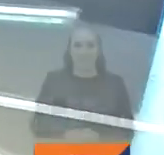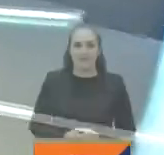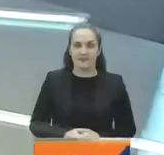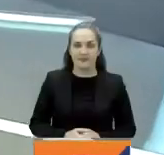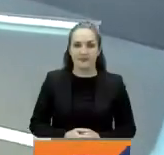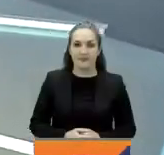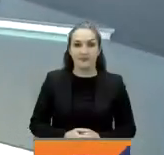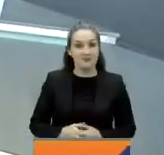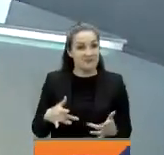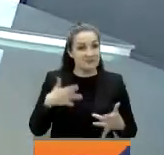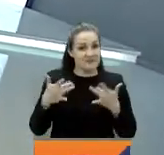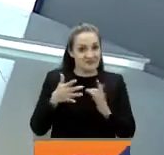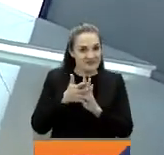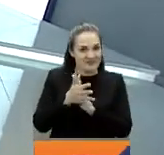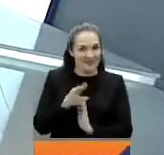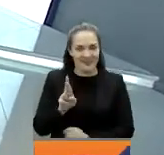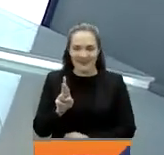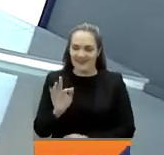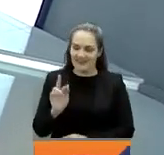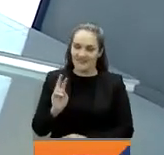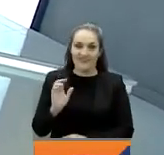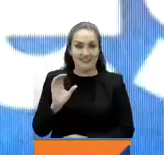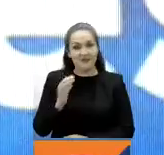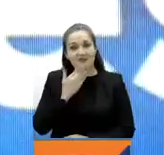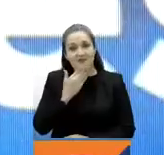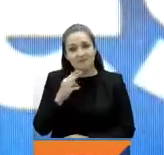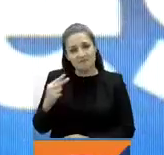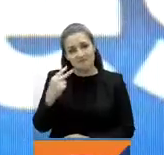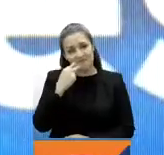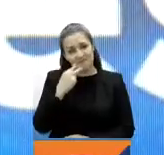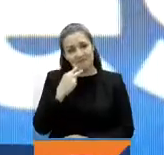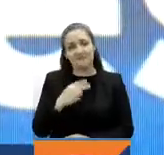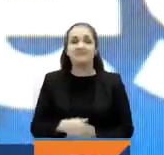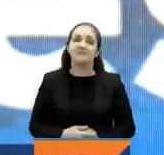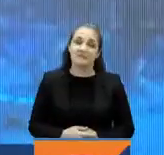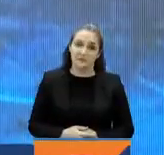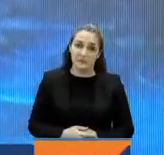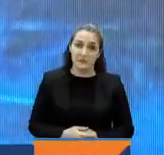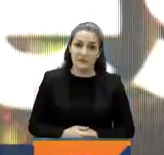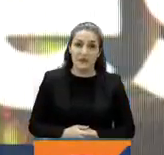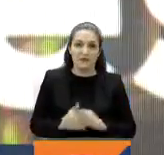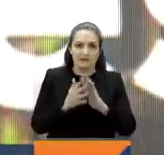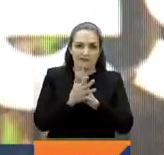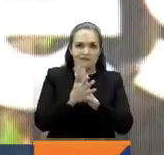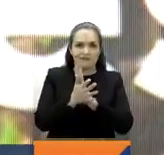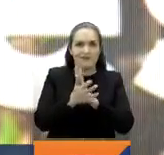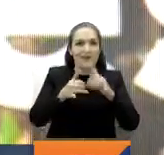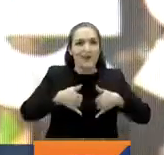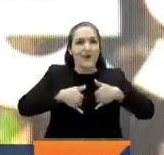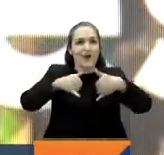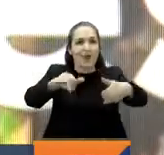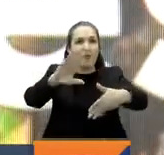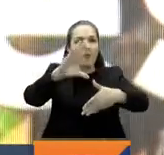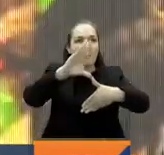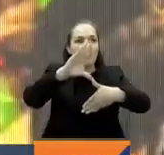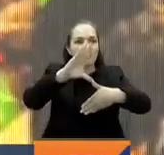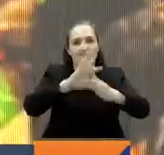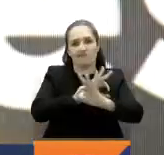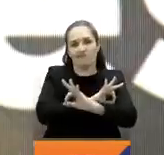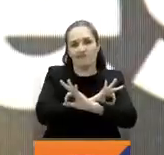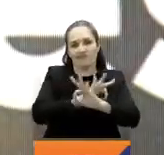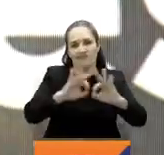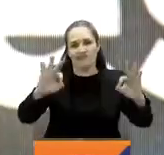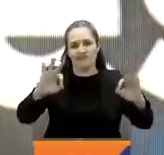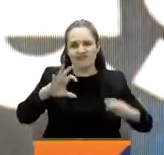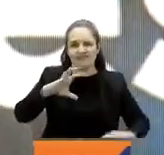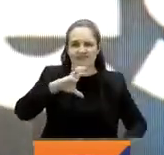Sigue disfrutando de RTVC Noticias. Gracias por preferirnos. El sueño de título de Copa América terminó para Colombia. Infortunadamente, la